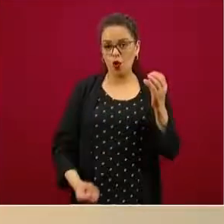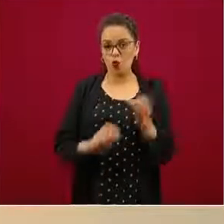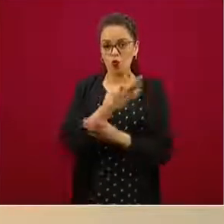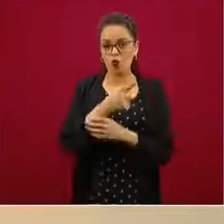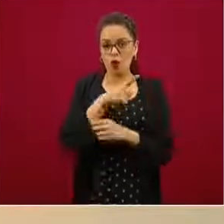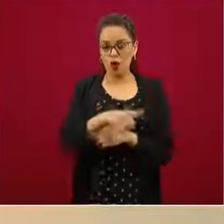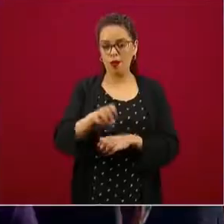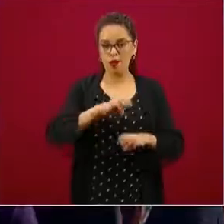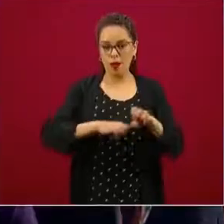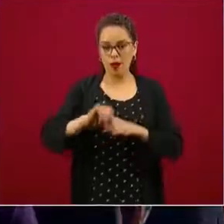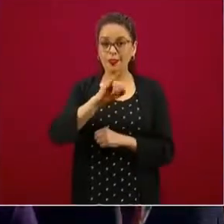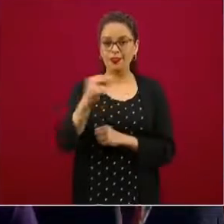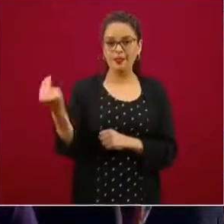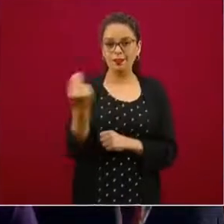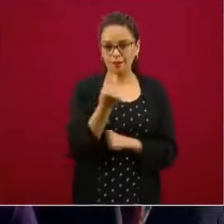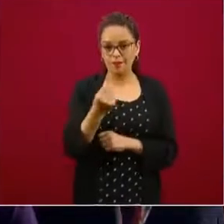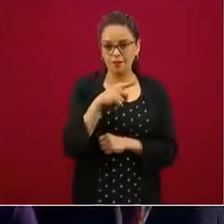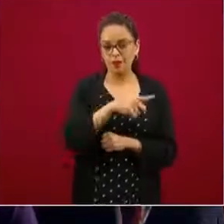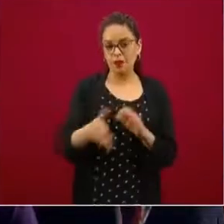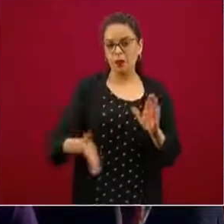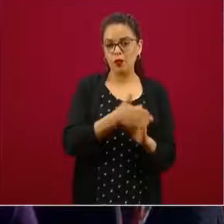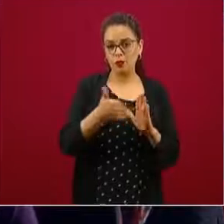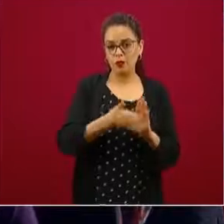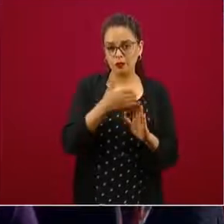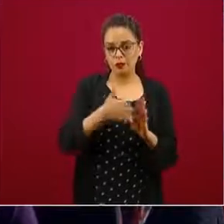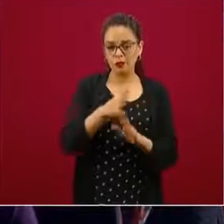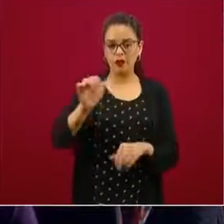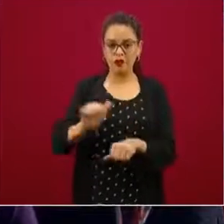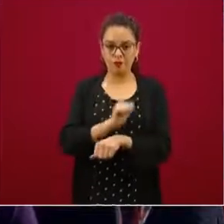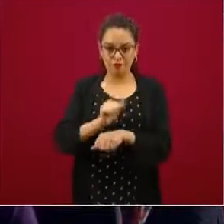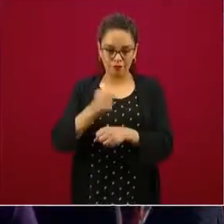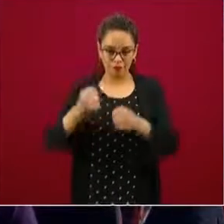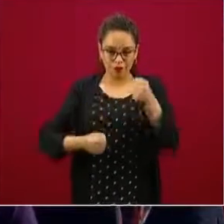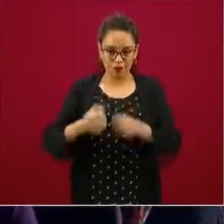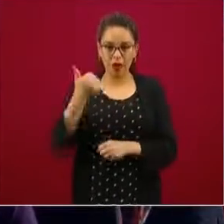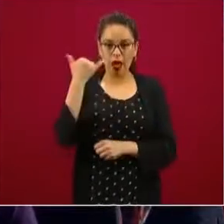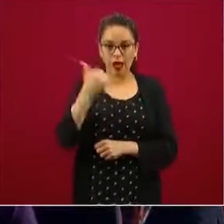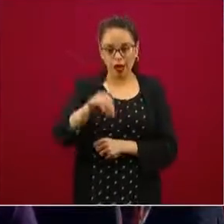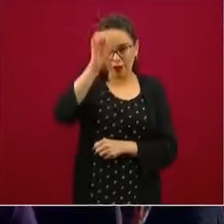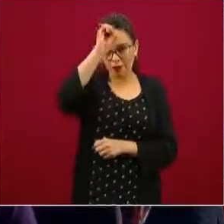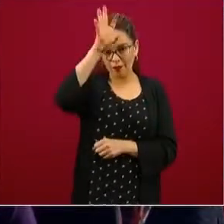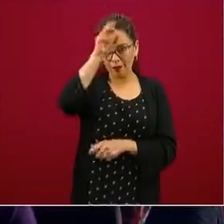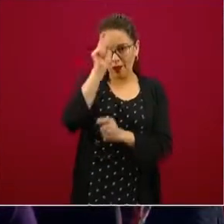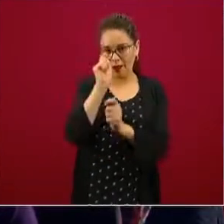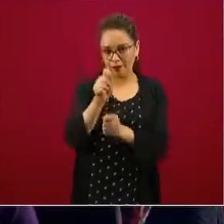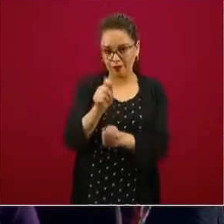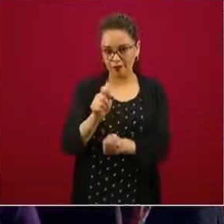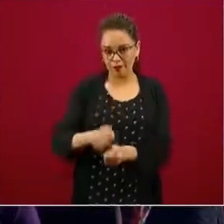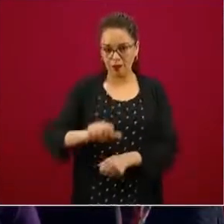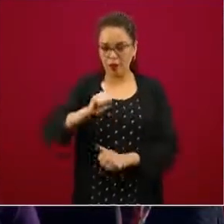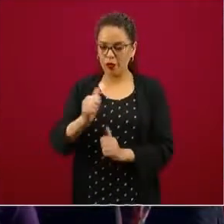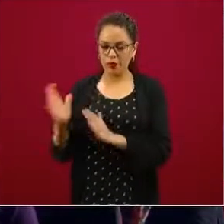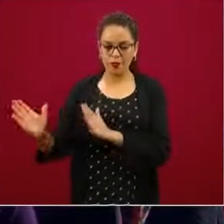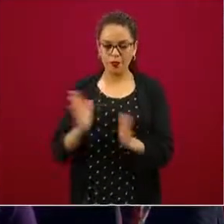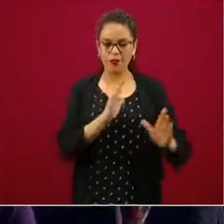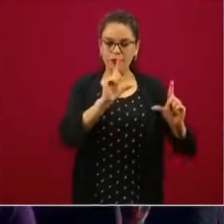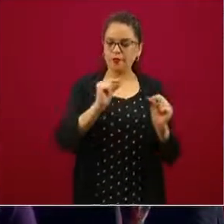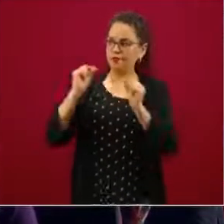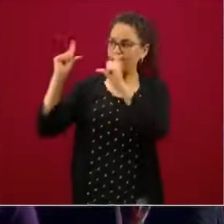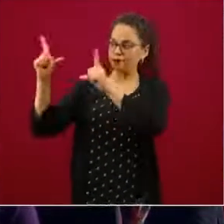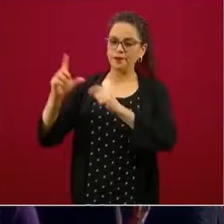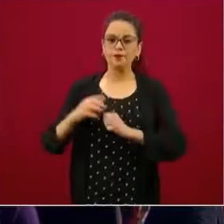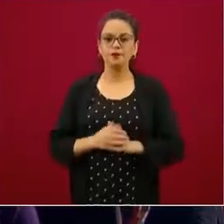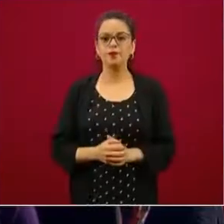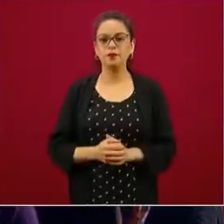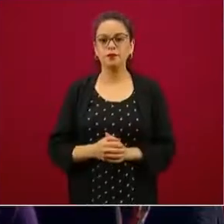la industria automotriz y la minería. La siguiente, por favor. La situación